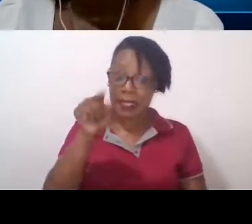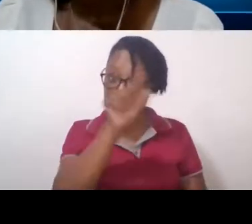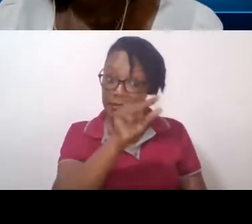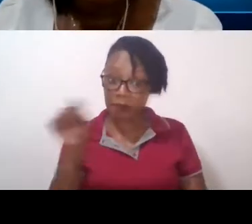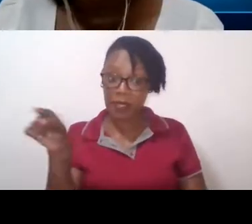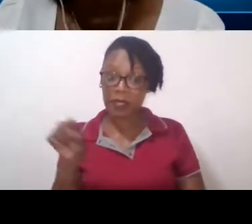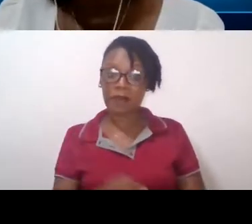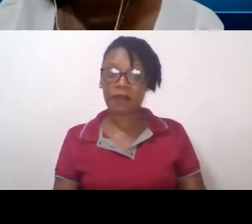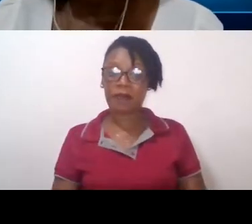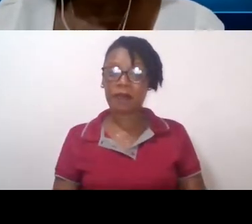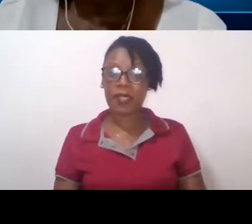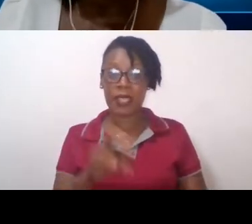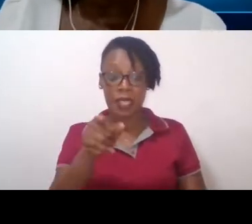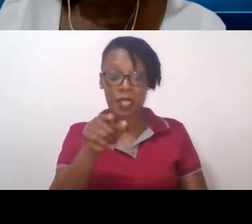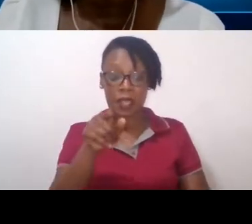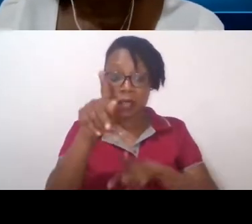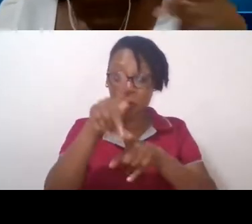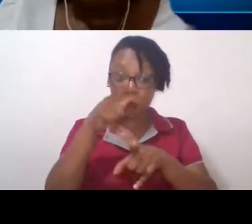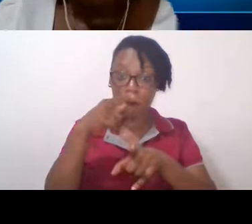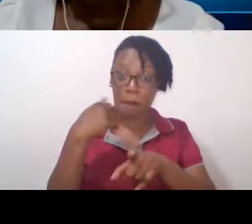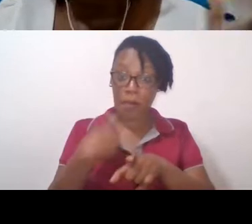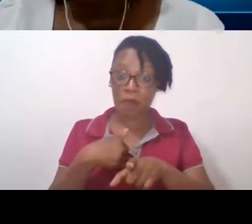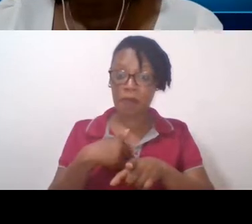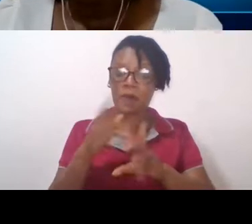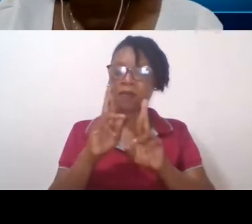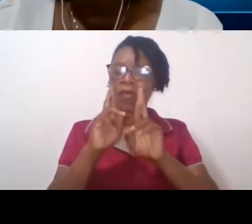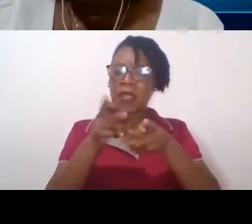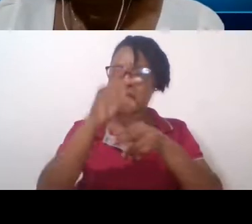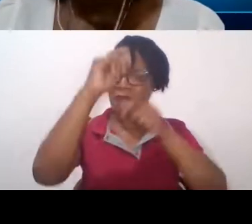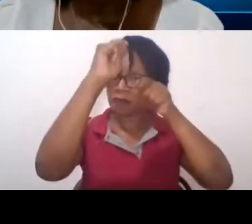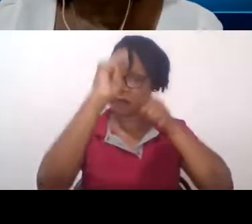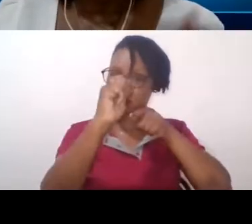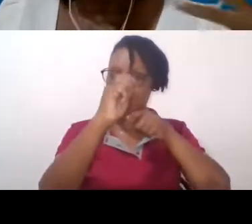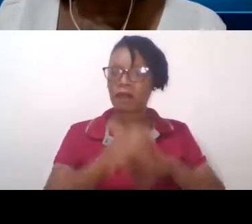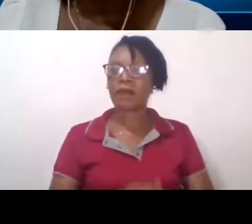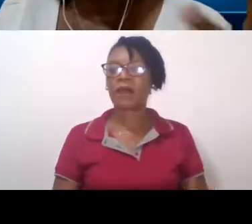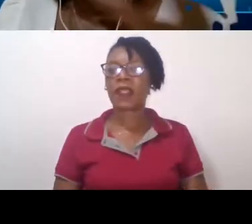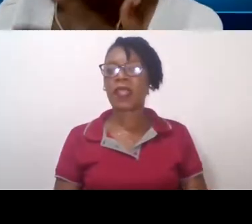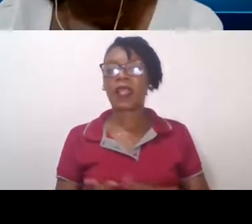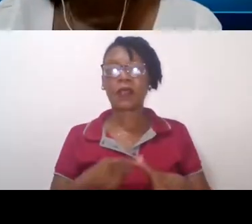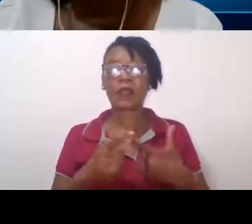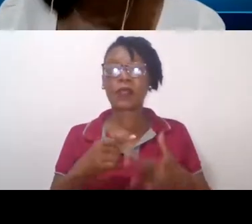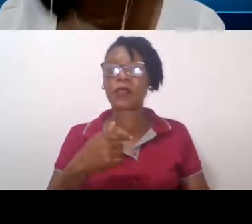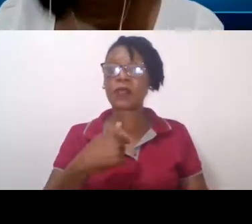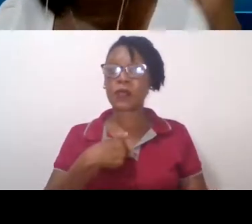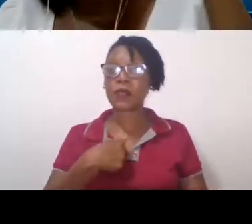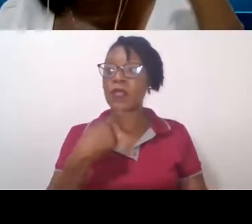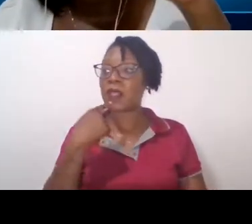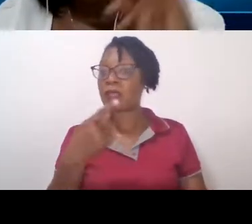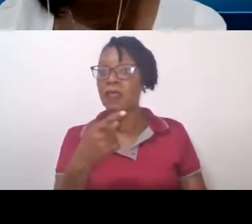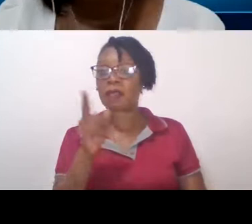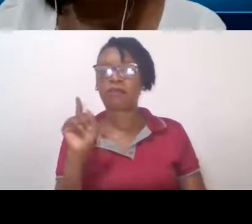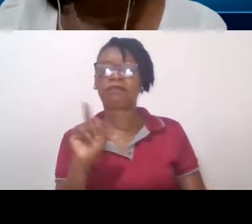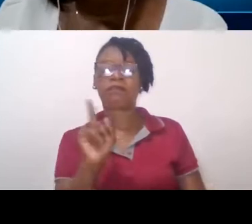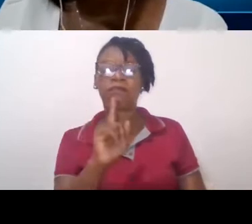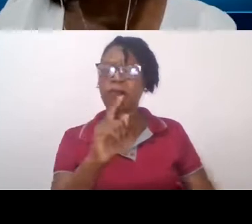él a un primo le regaló un objeto, le regaló una gorra. Entonces yo lo mandé a buscar algo y cuando veo, él viene con